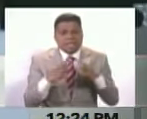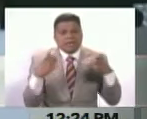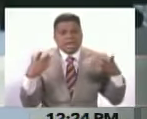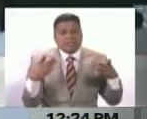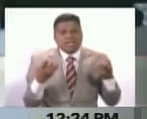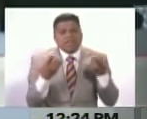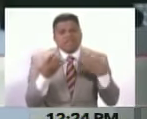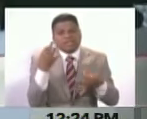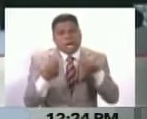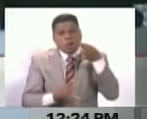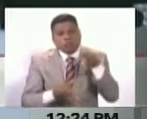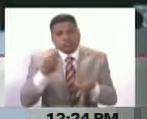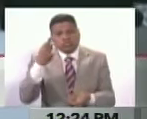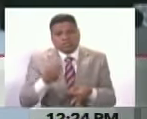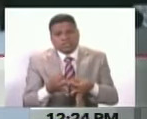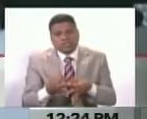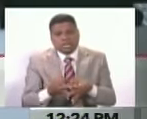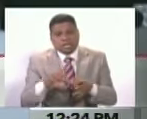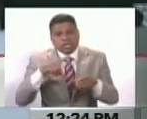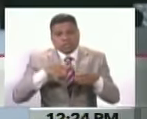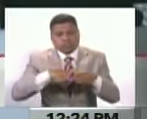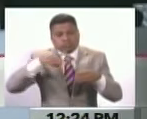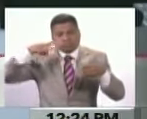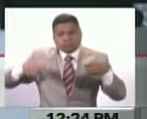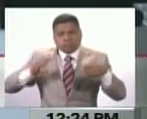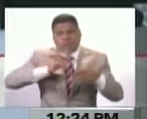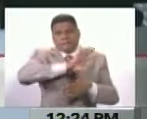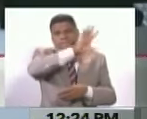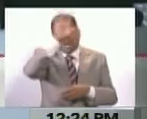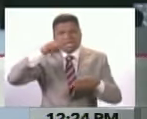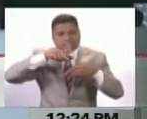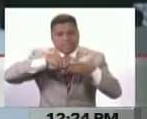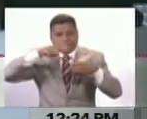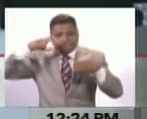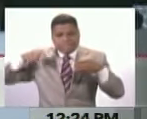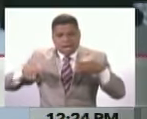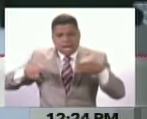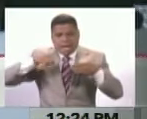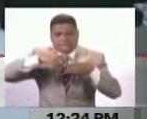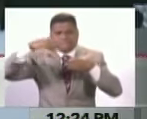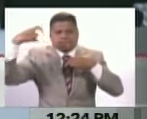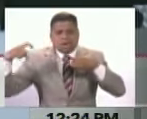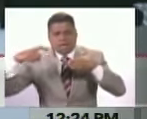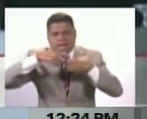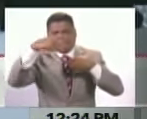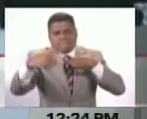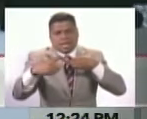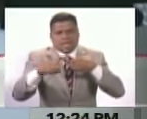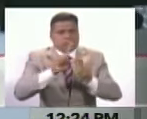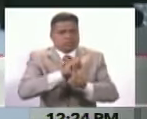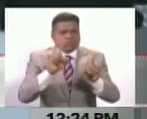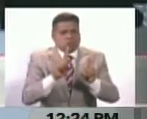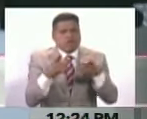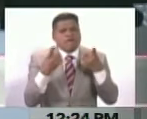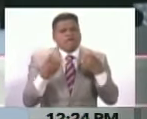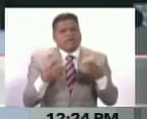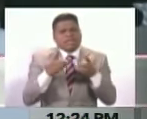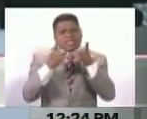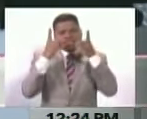de procesos de exclusión, de los procesos de toma de decisión de la humanidad